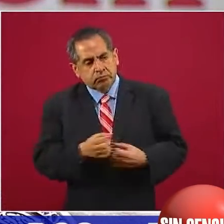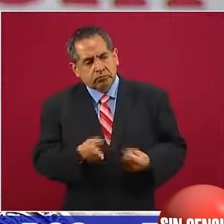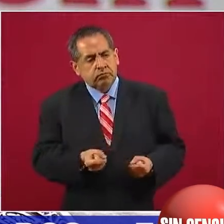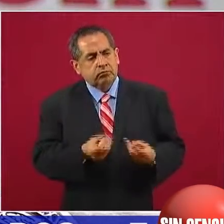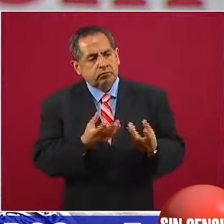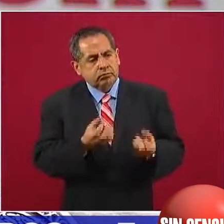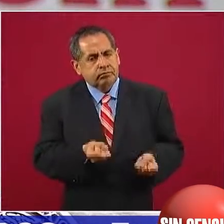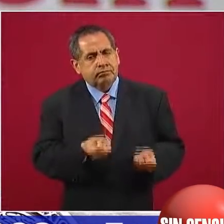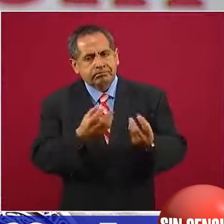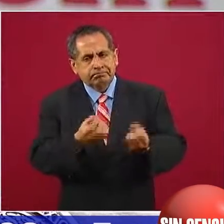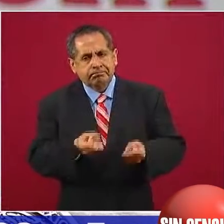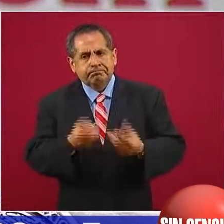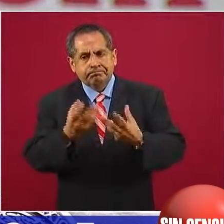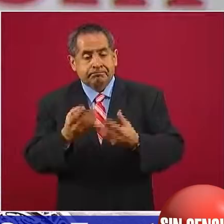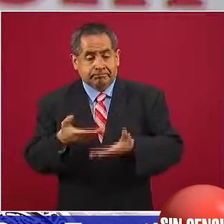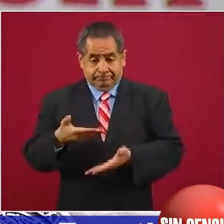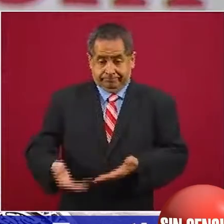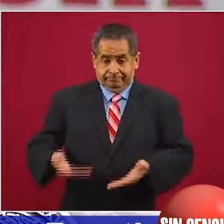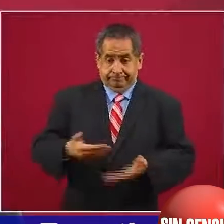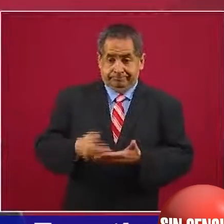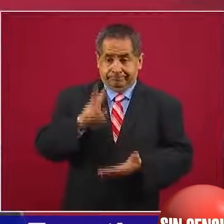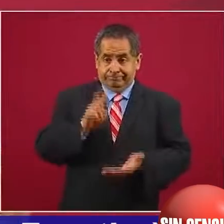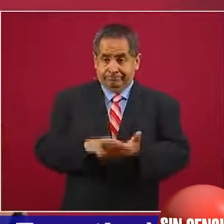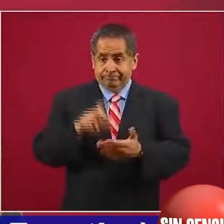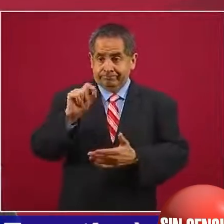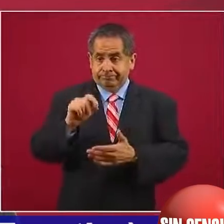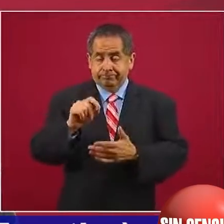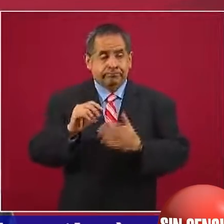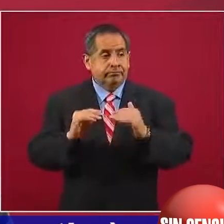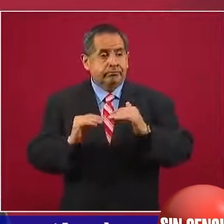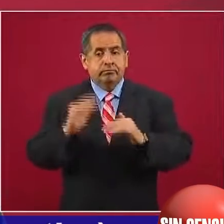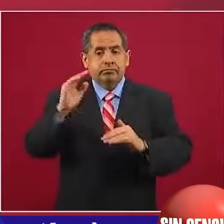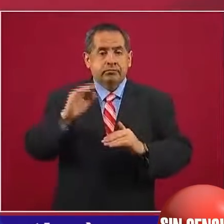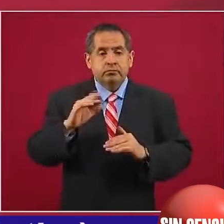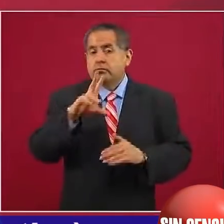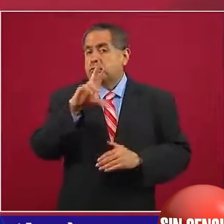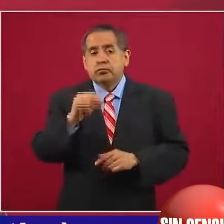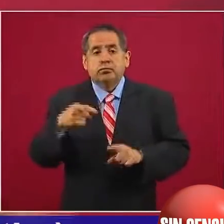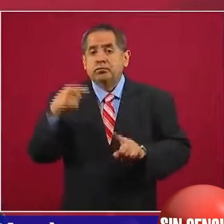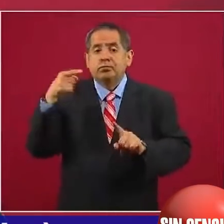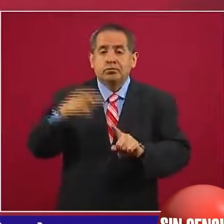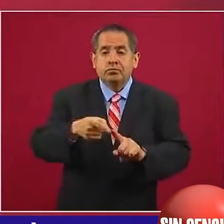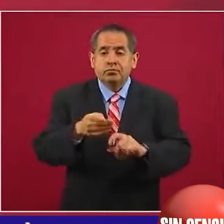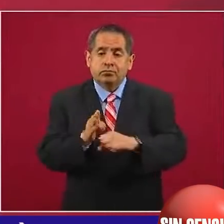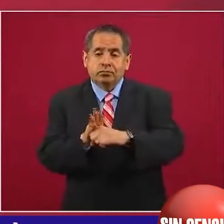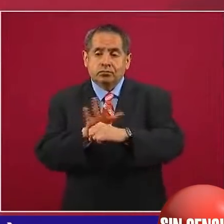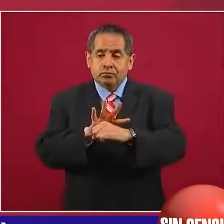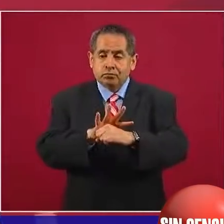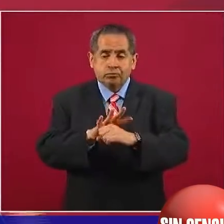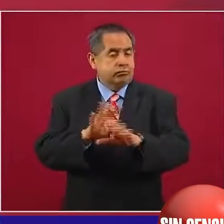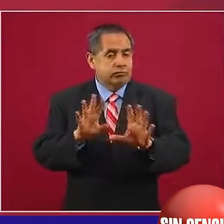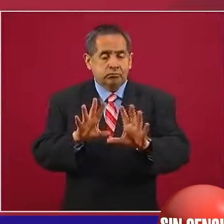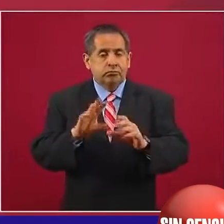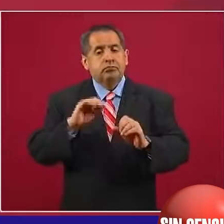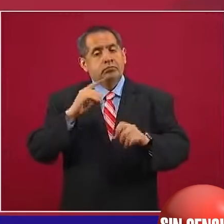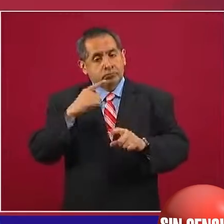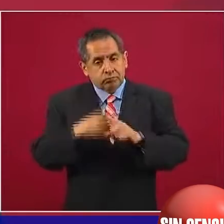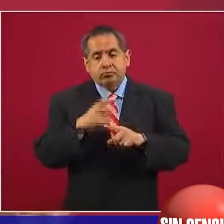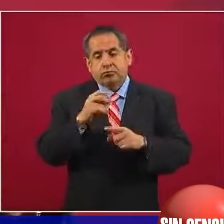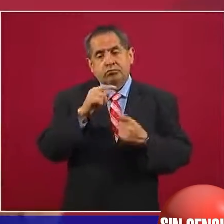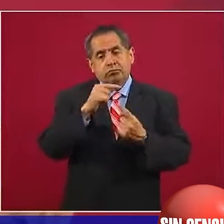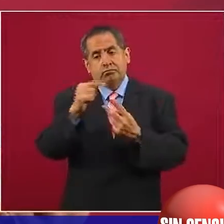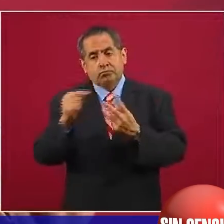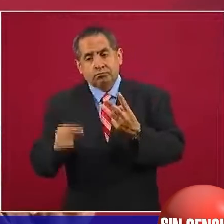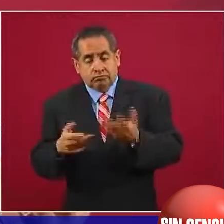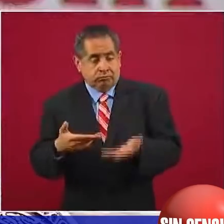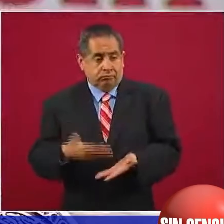mortalidad general por todas las causas. No es la mortalidad por COVID, es por todas las causas. Pero en este tipo de epidemias